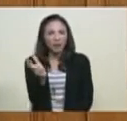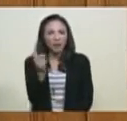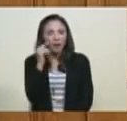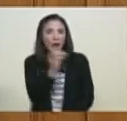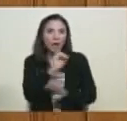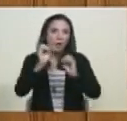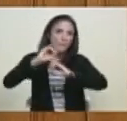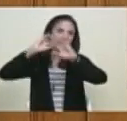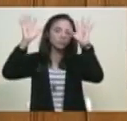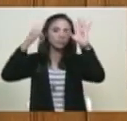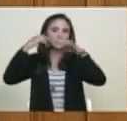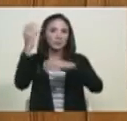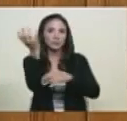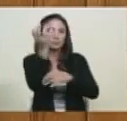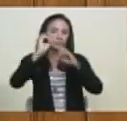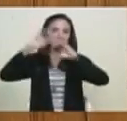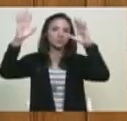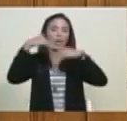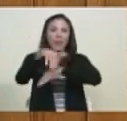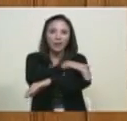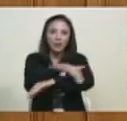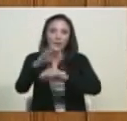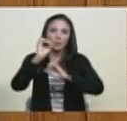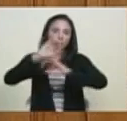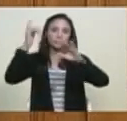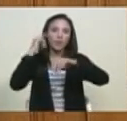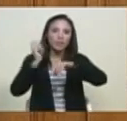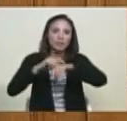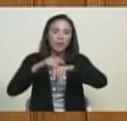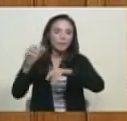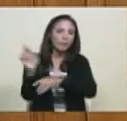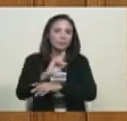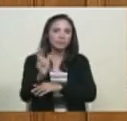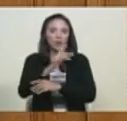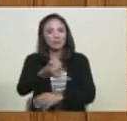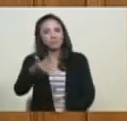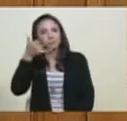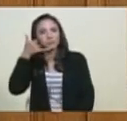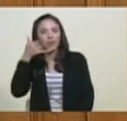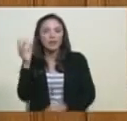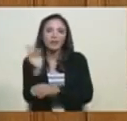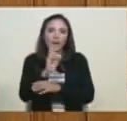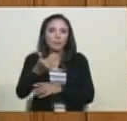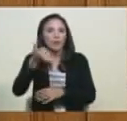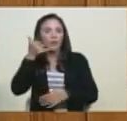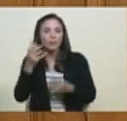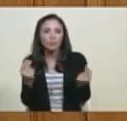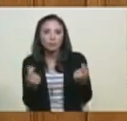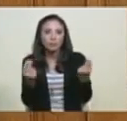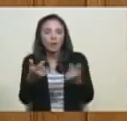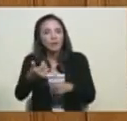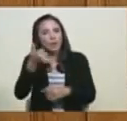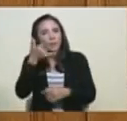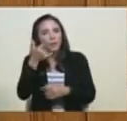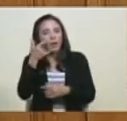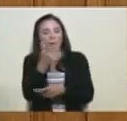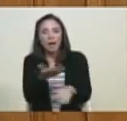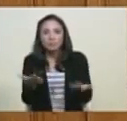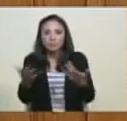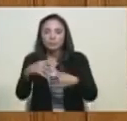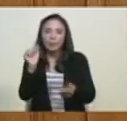las explosiones ocurridas en la Avenida Bolívar, en tiempo récord procedieron a capturar ellos. Escúchenme